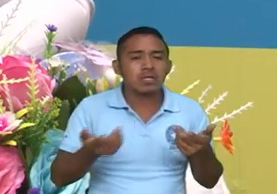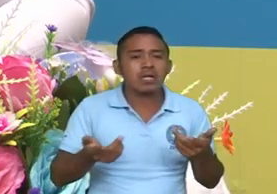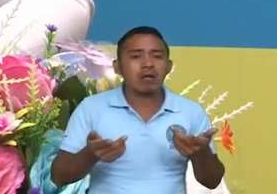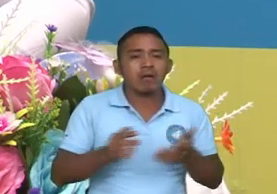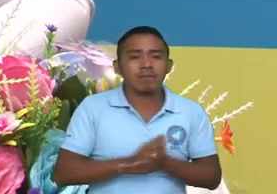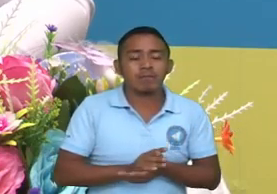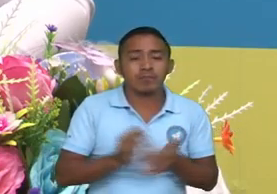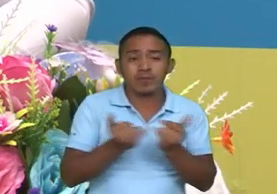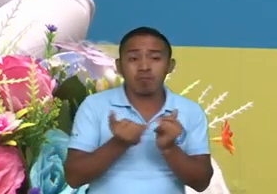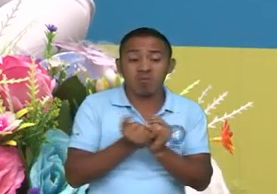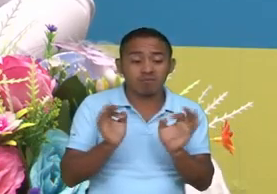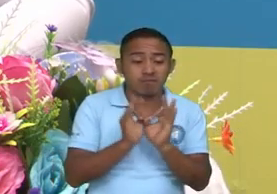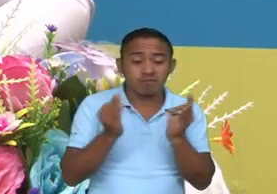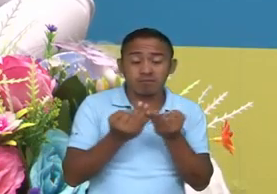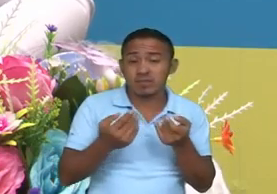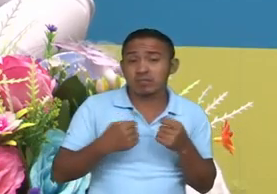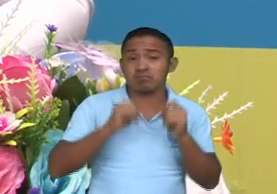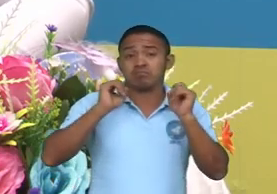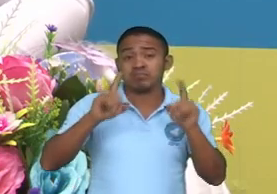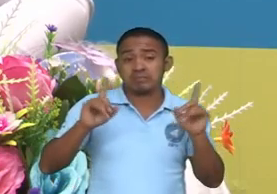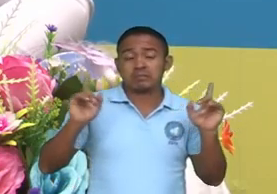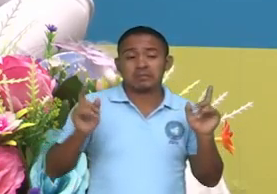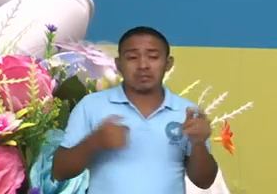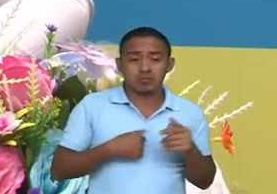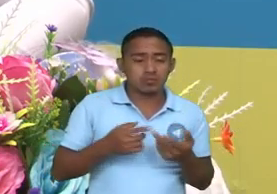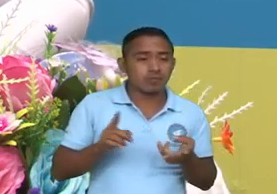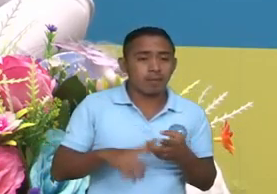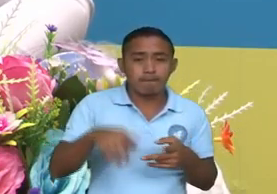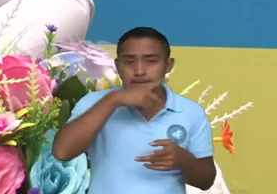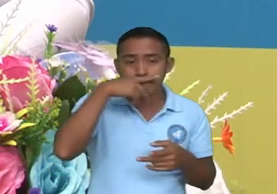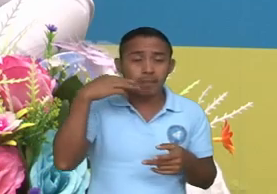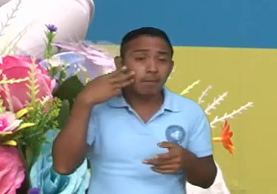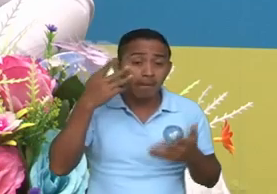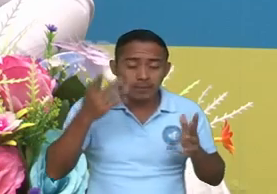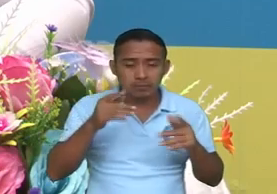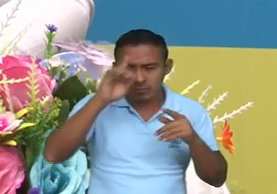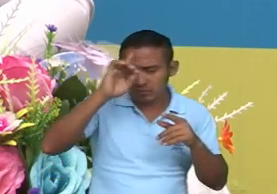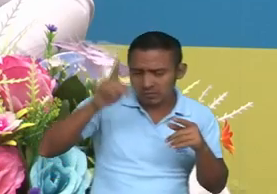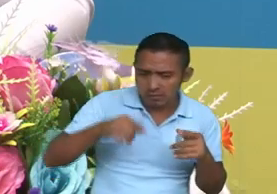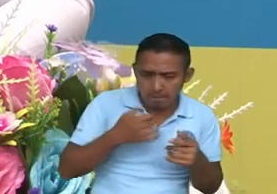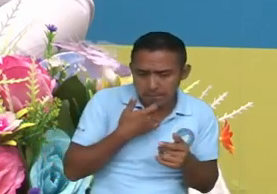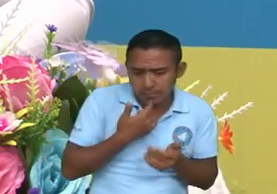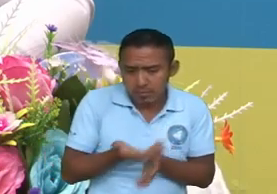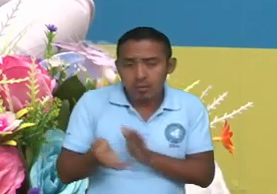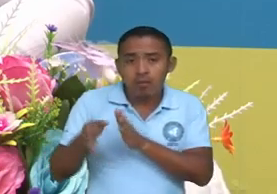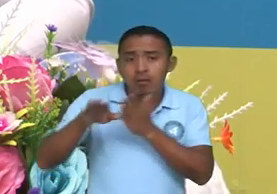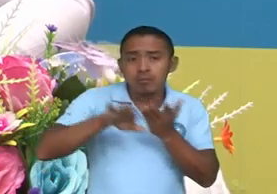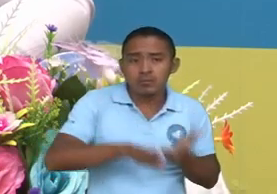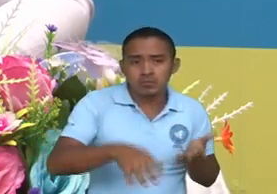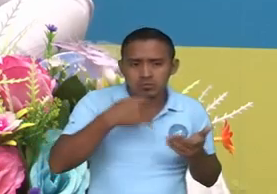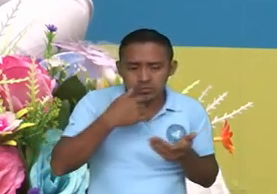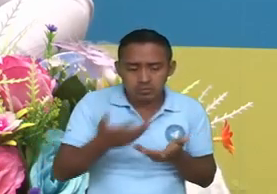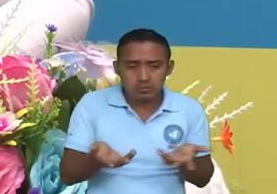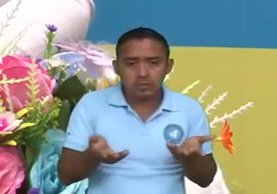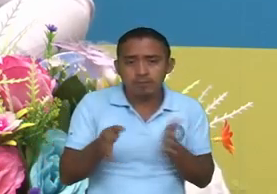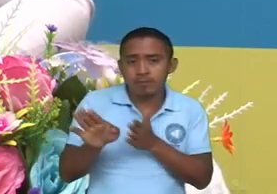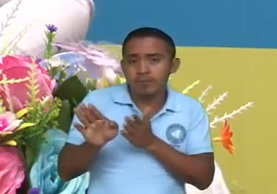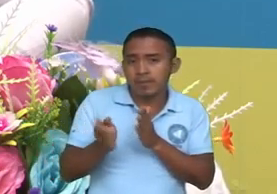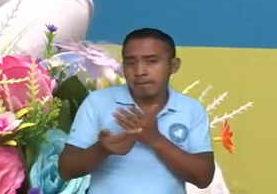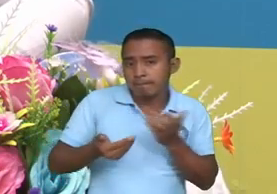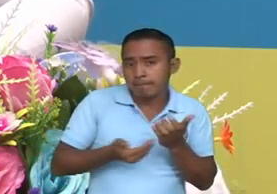actualidad. De hecho, hay muchas incógnitas acerca de cuáles son las causas que pueden llevar a que el niño tenga una muerte súbita, una muerte